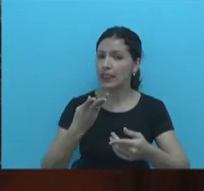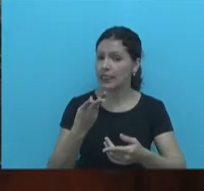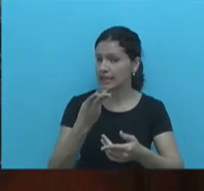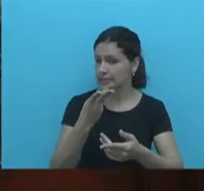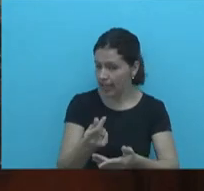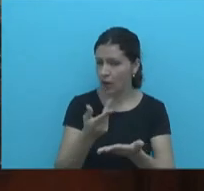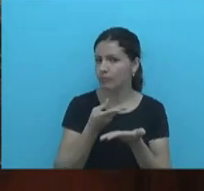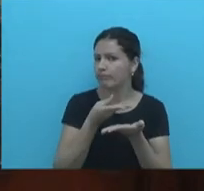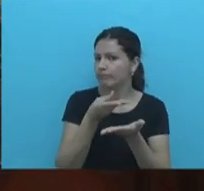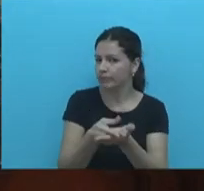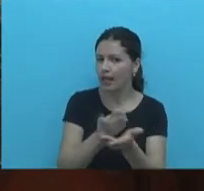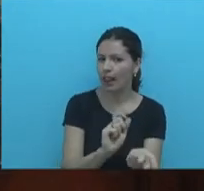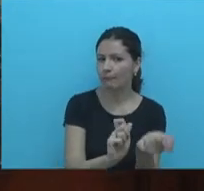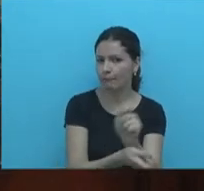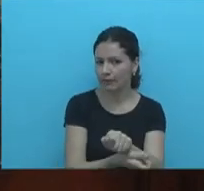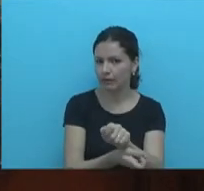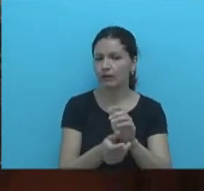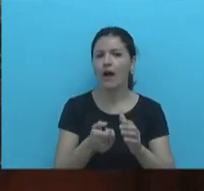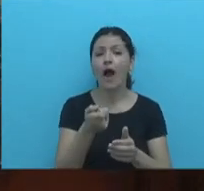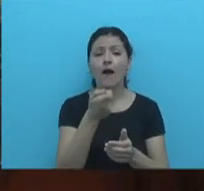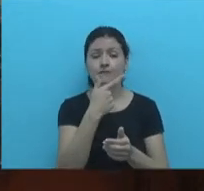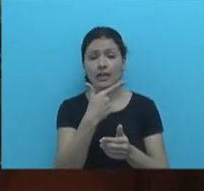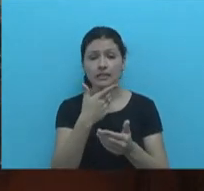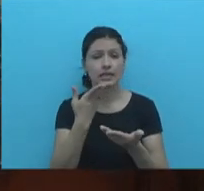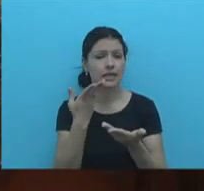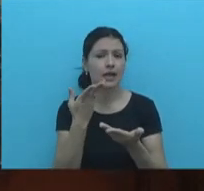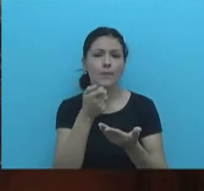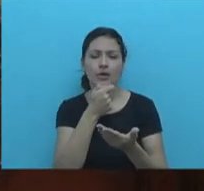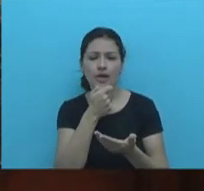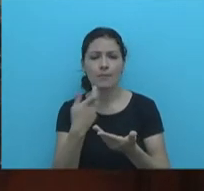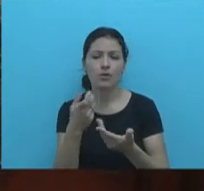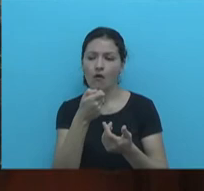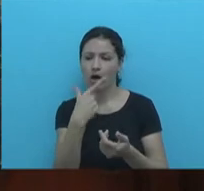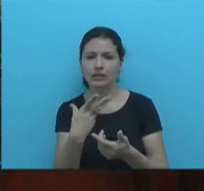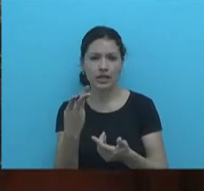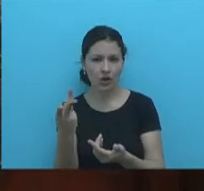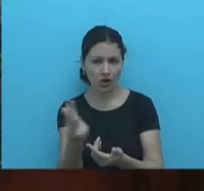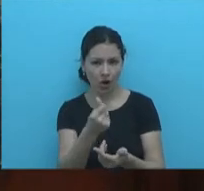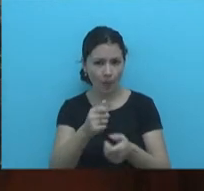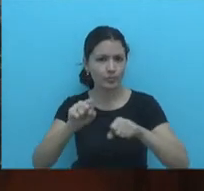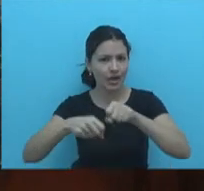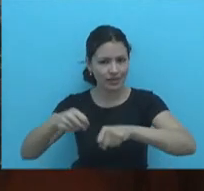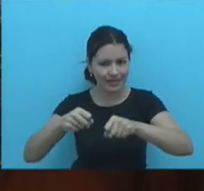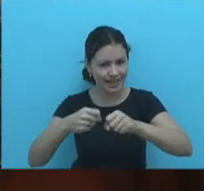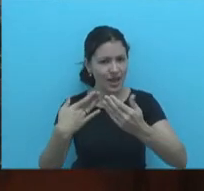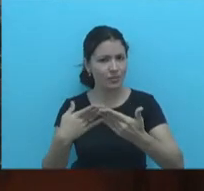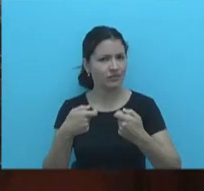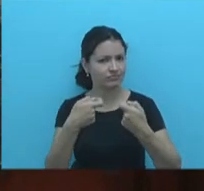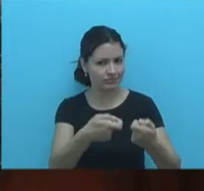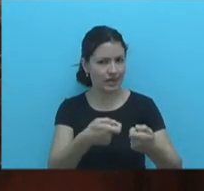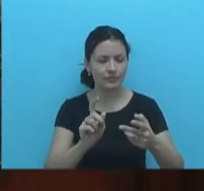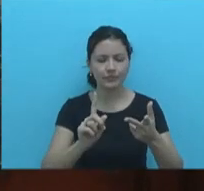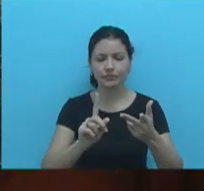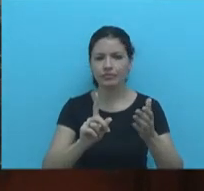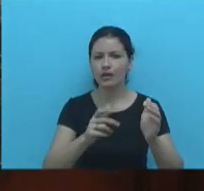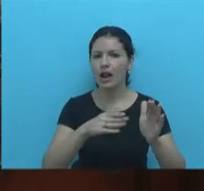el proceso de sustitución, facilitando la financiación de los vehículos de carga. Artículo 6. En desarrollo de los programas